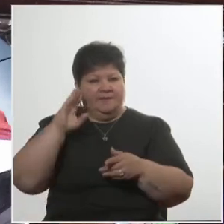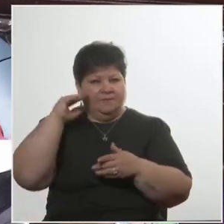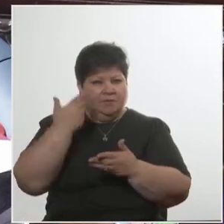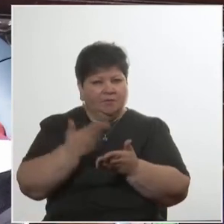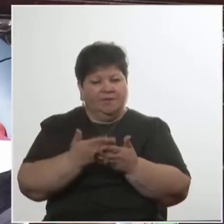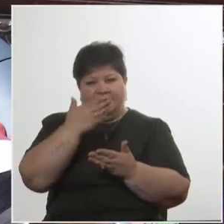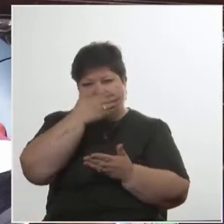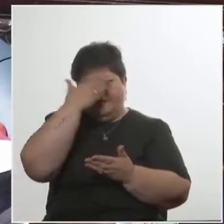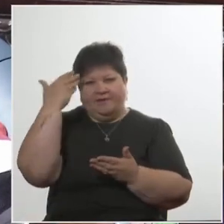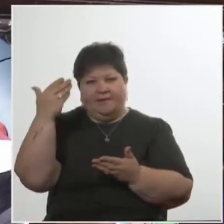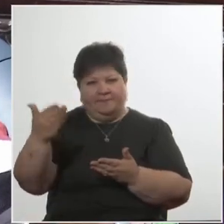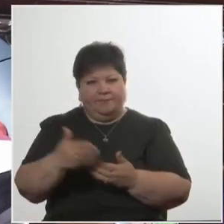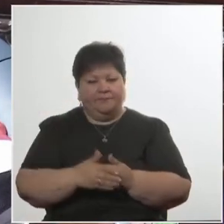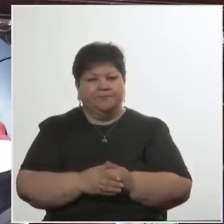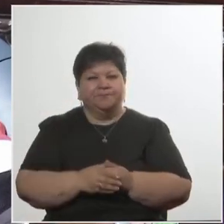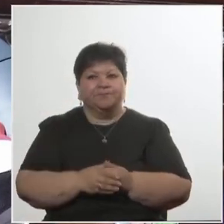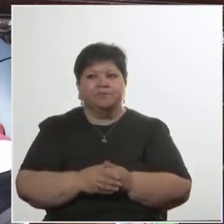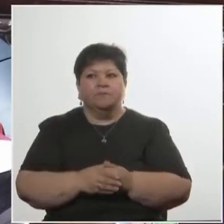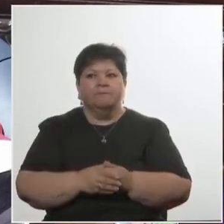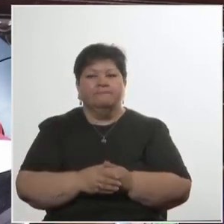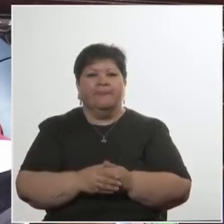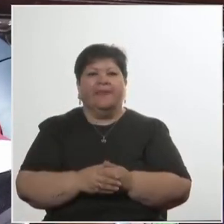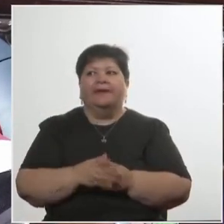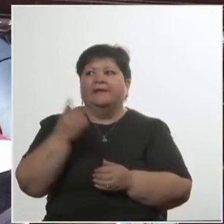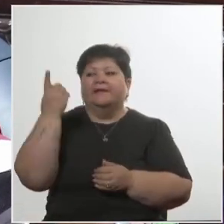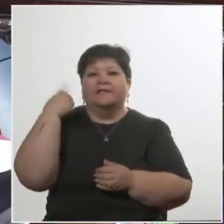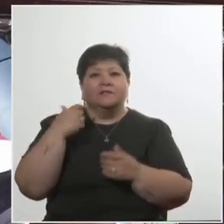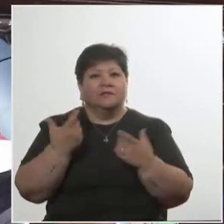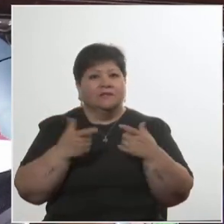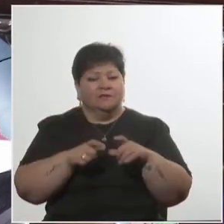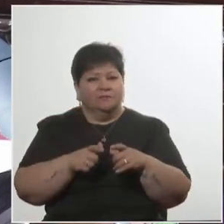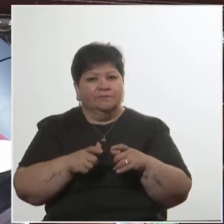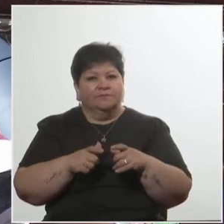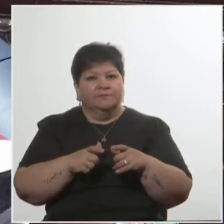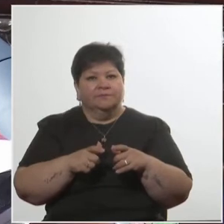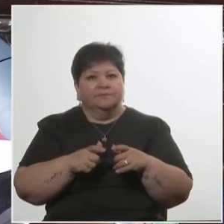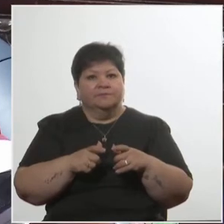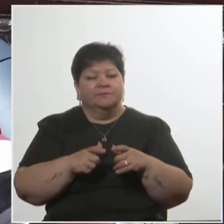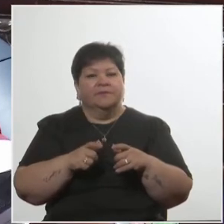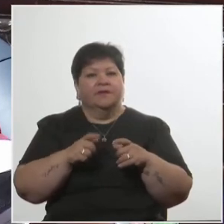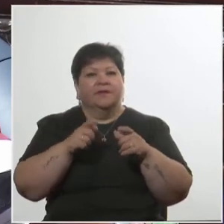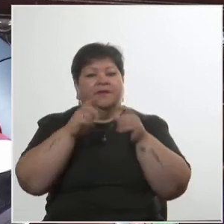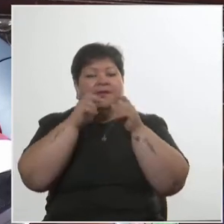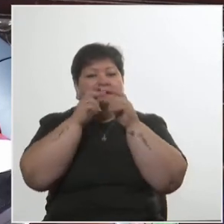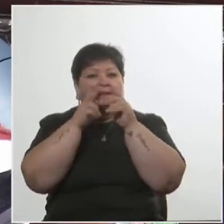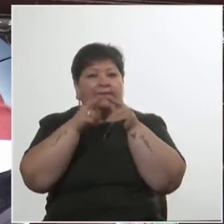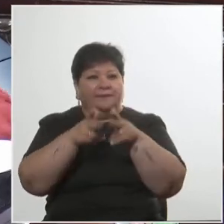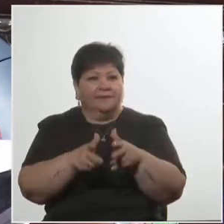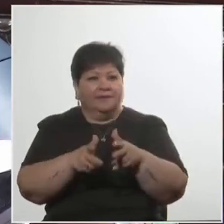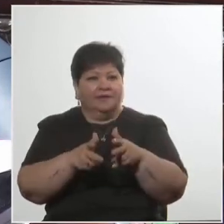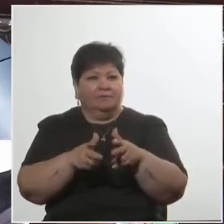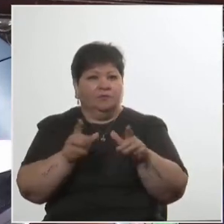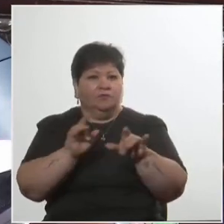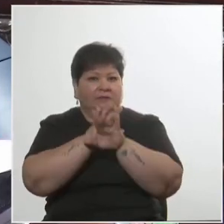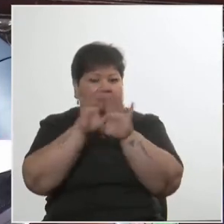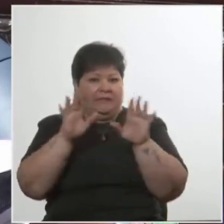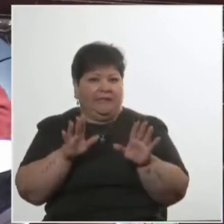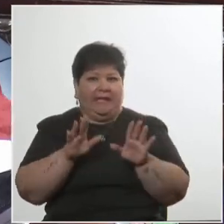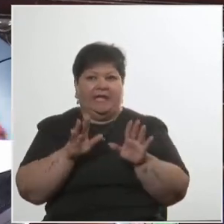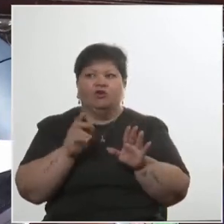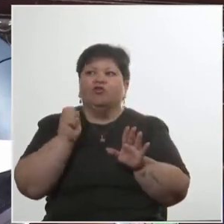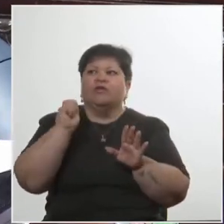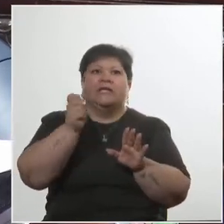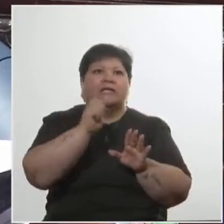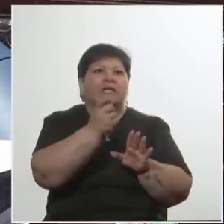amplio nosotros este ayer en la comisión dijimos que no está claro el alcance